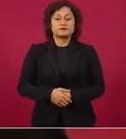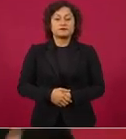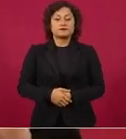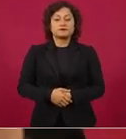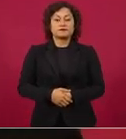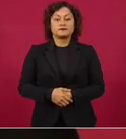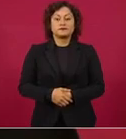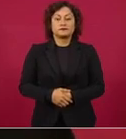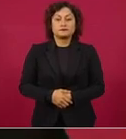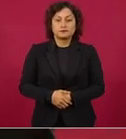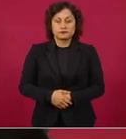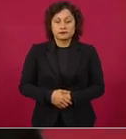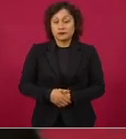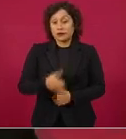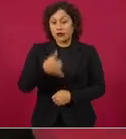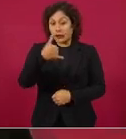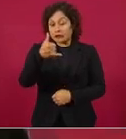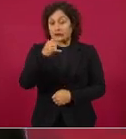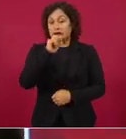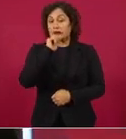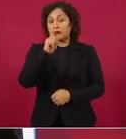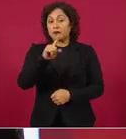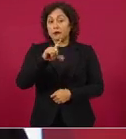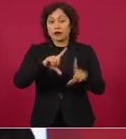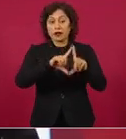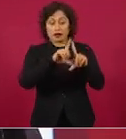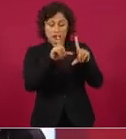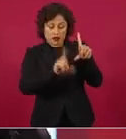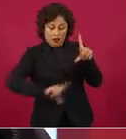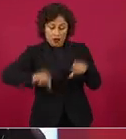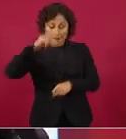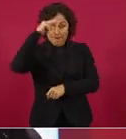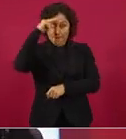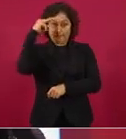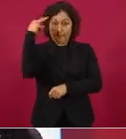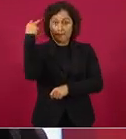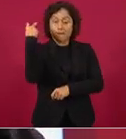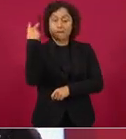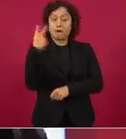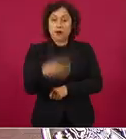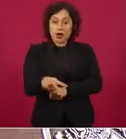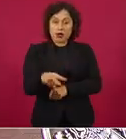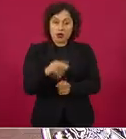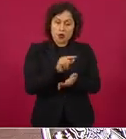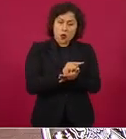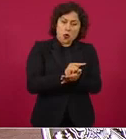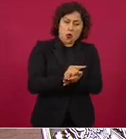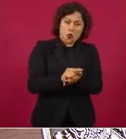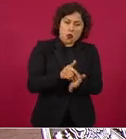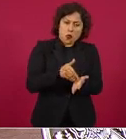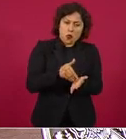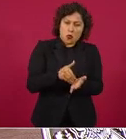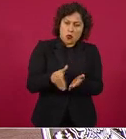muy bueno para el país, para la purificación de la vida pública de México,